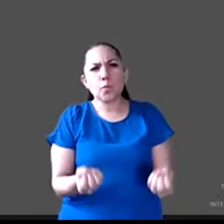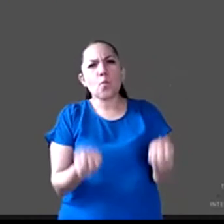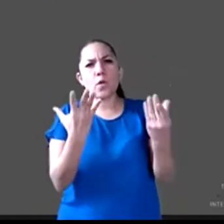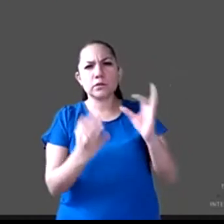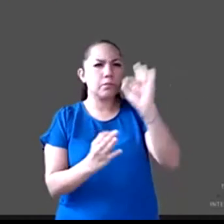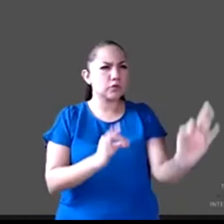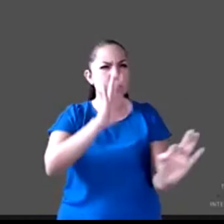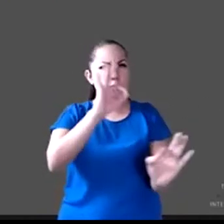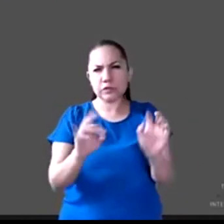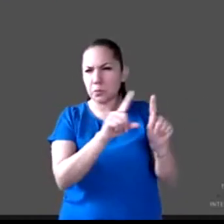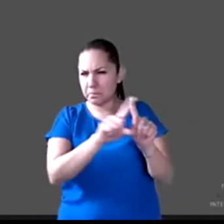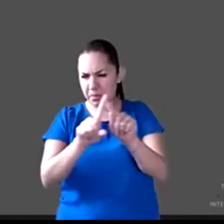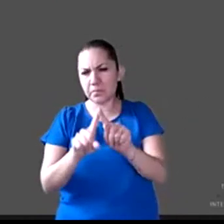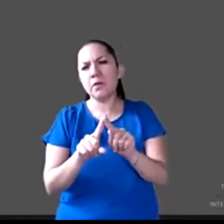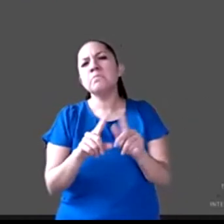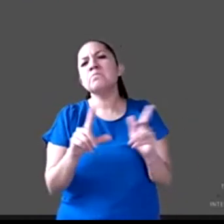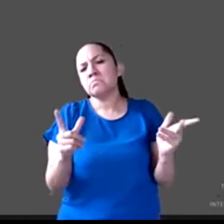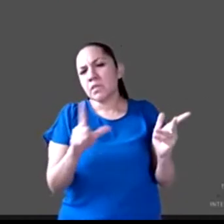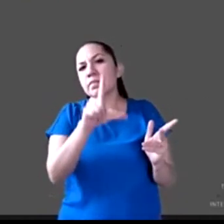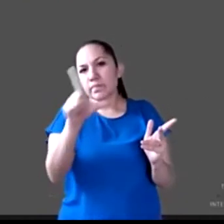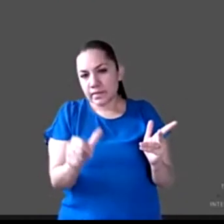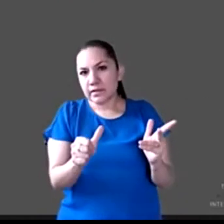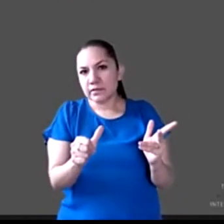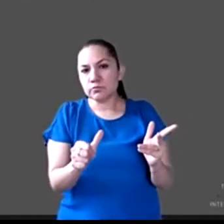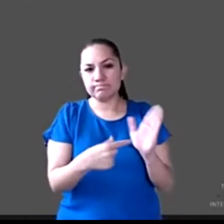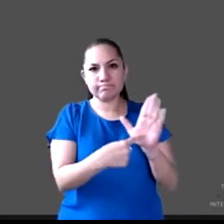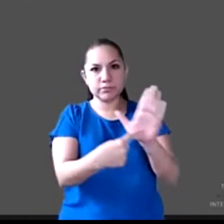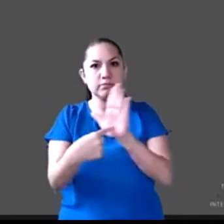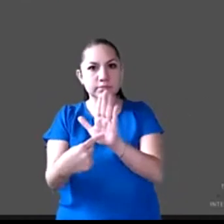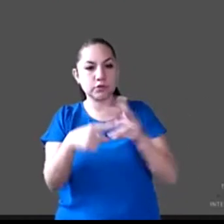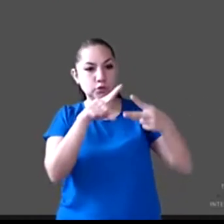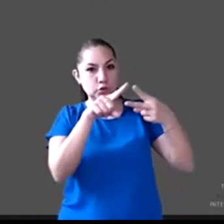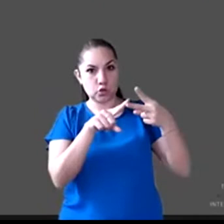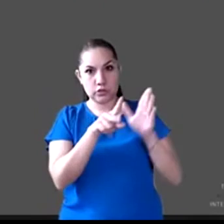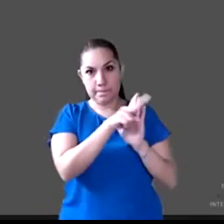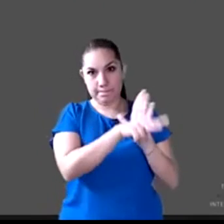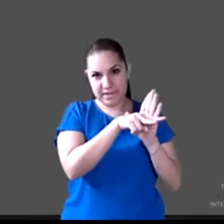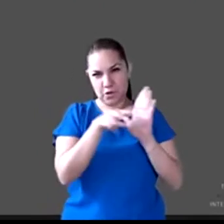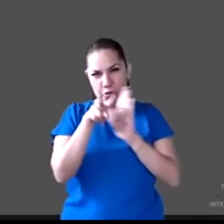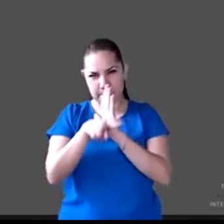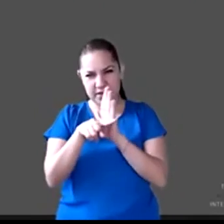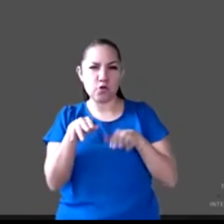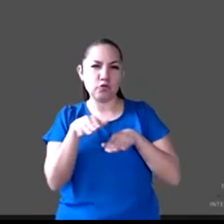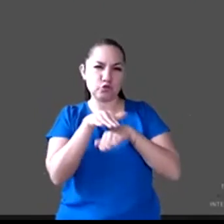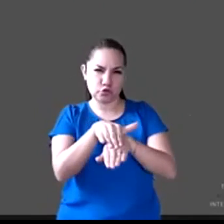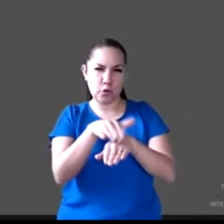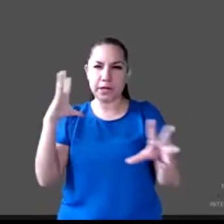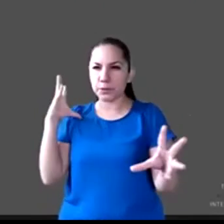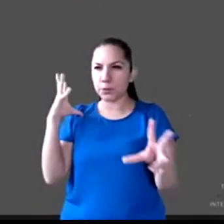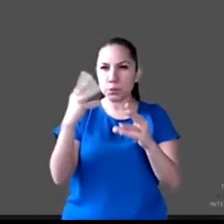este rato que tenemos juntas y juntos, dos videos que concentran mucho de lo que se dijo en